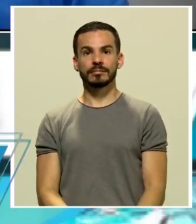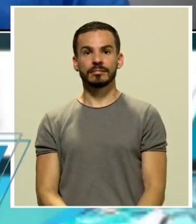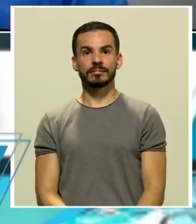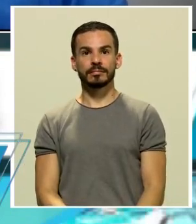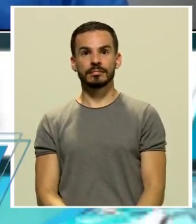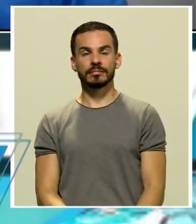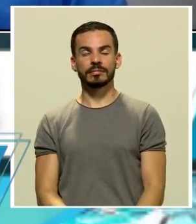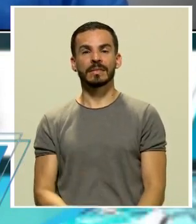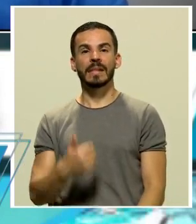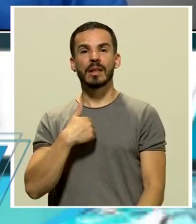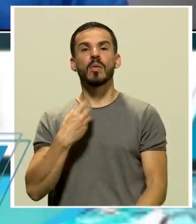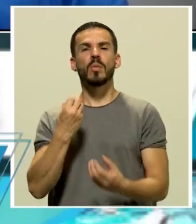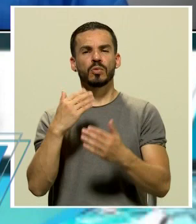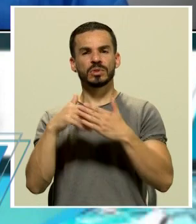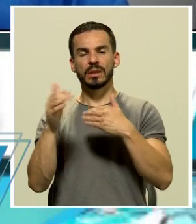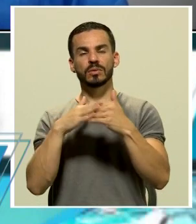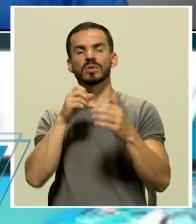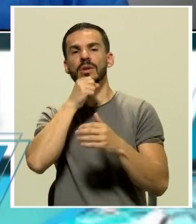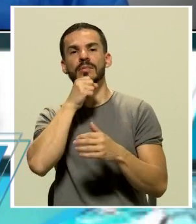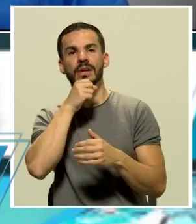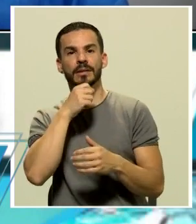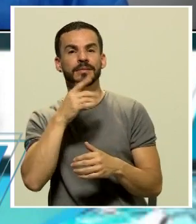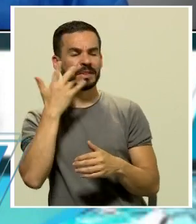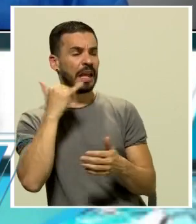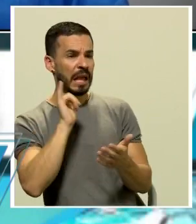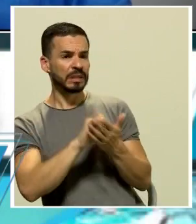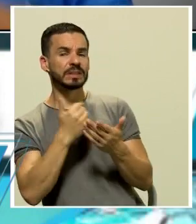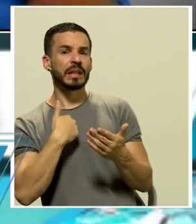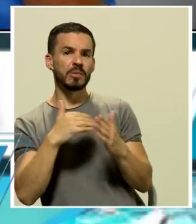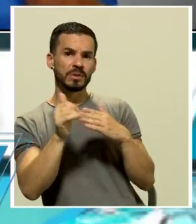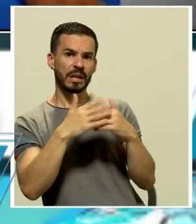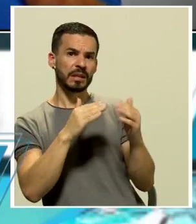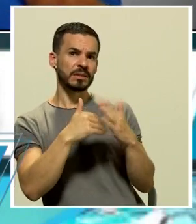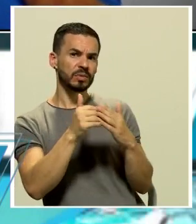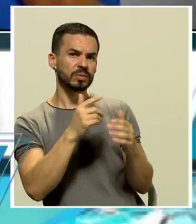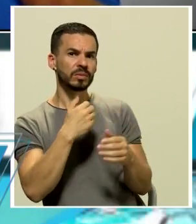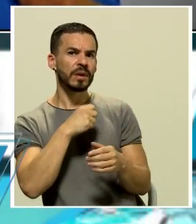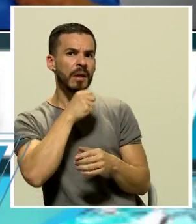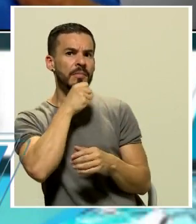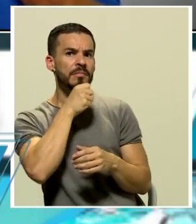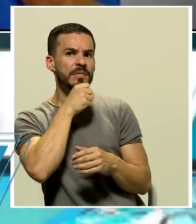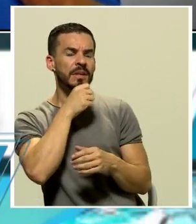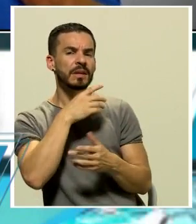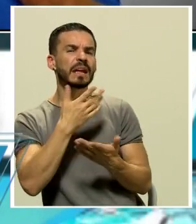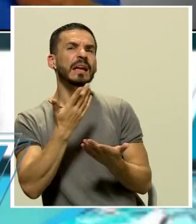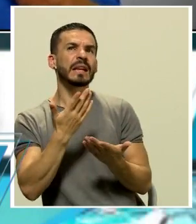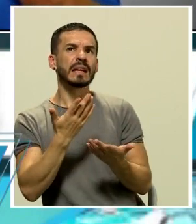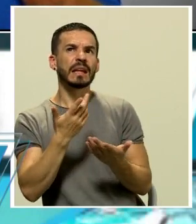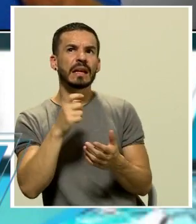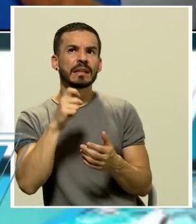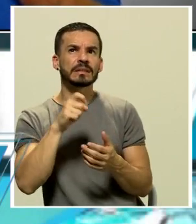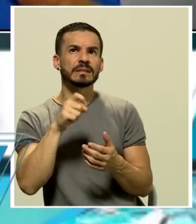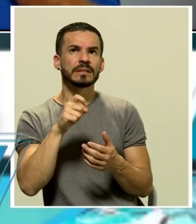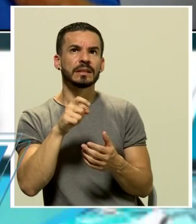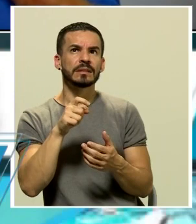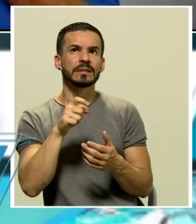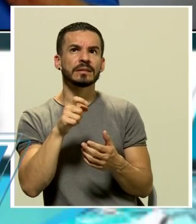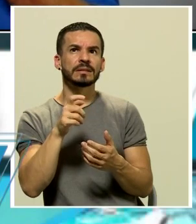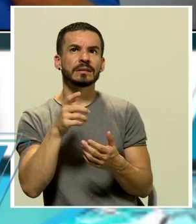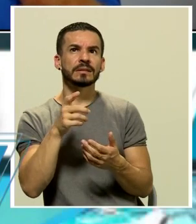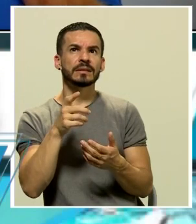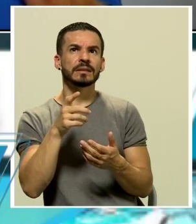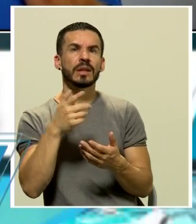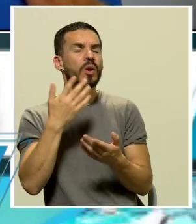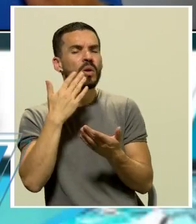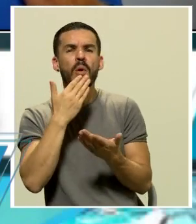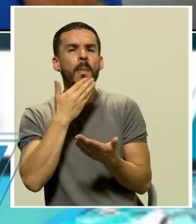Y tenemos mucha infraestructura vieja. Tenemos una infraestructura y ¿qué se requiere? Digamos,